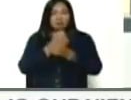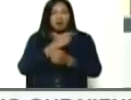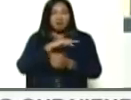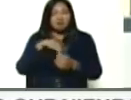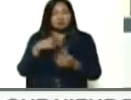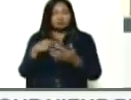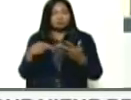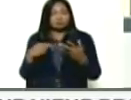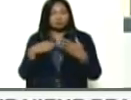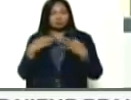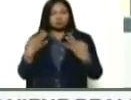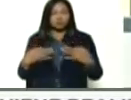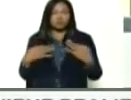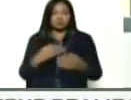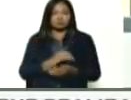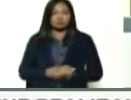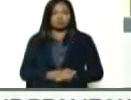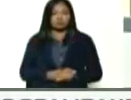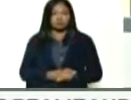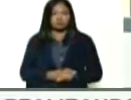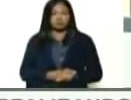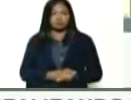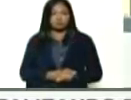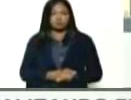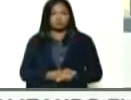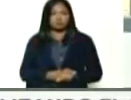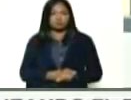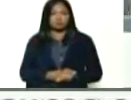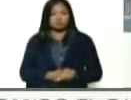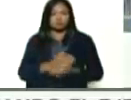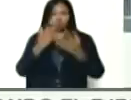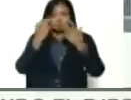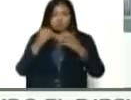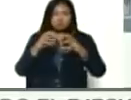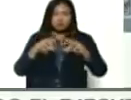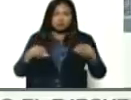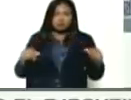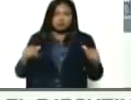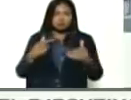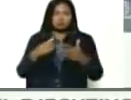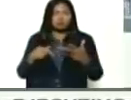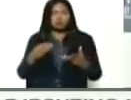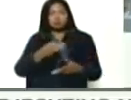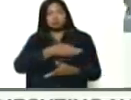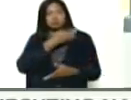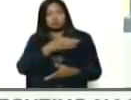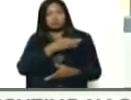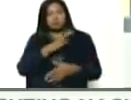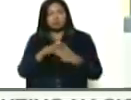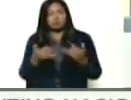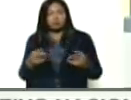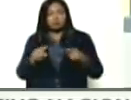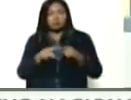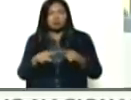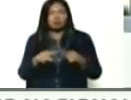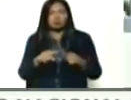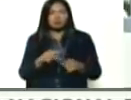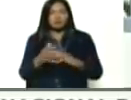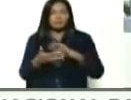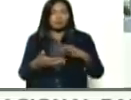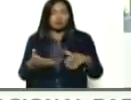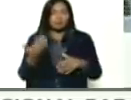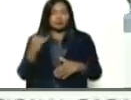al natural de comprender la tierra sobre todo una sociedad tan compleja tan complicada